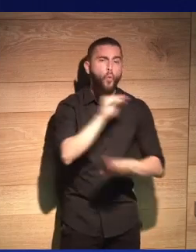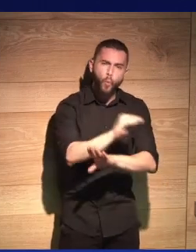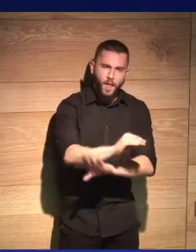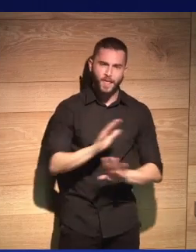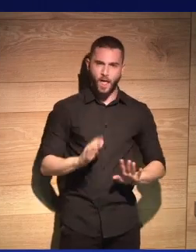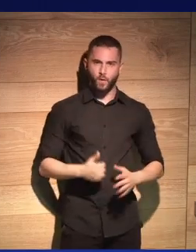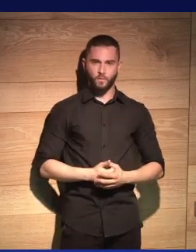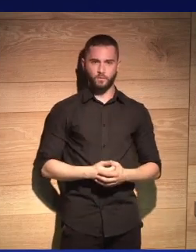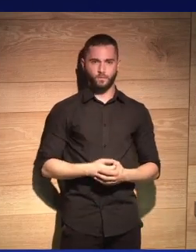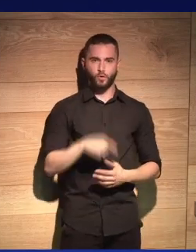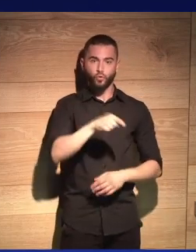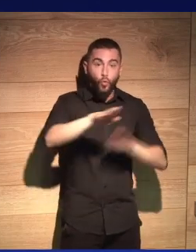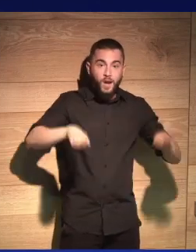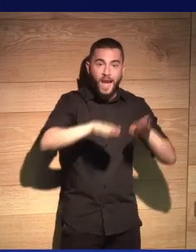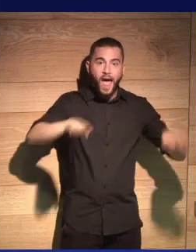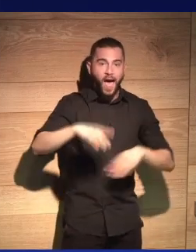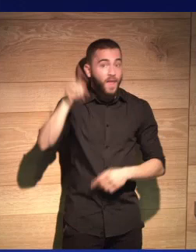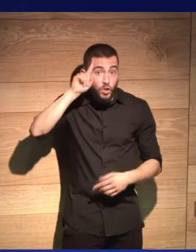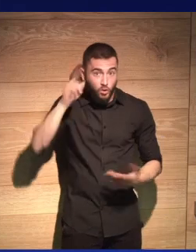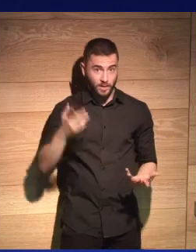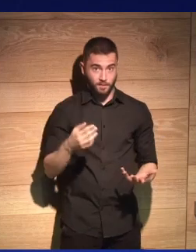cuidado, no sabes nadar todavía.